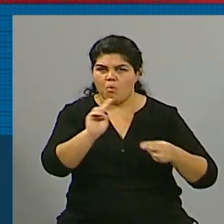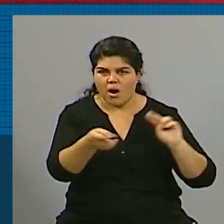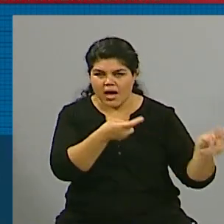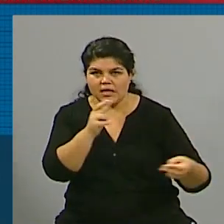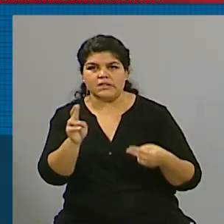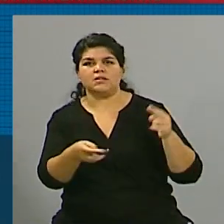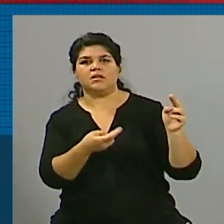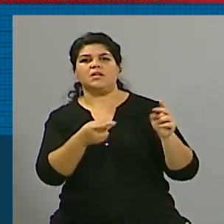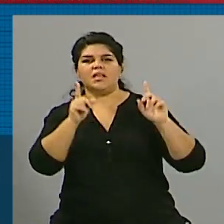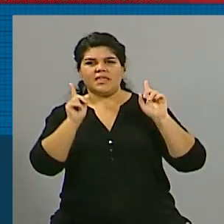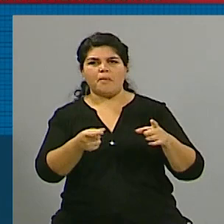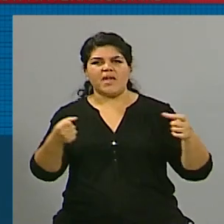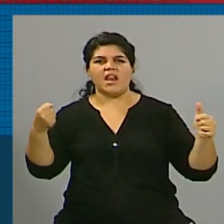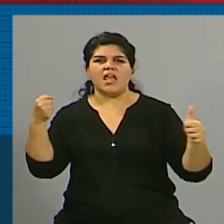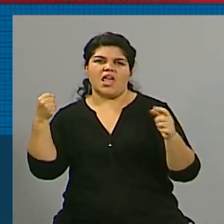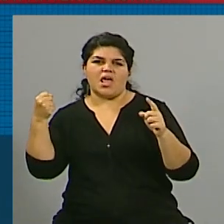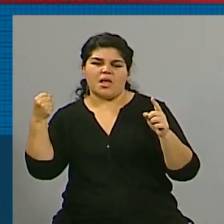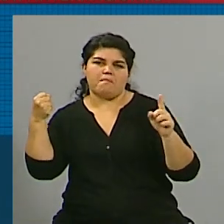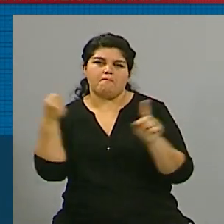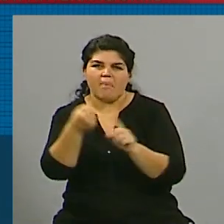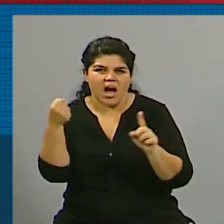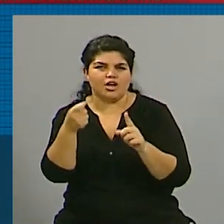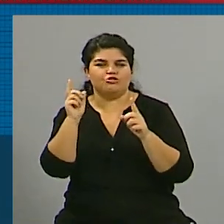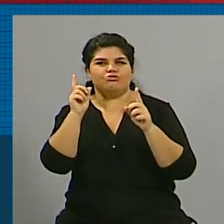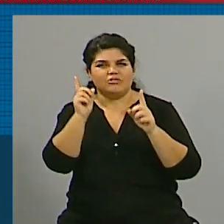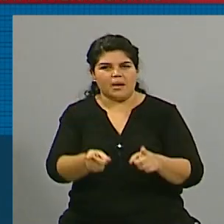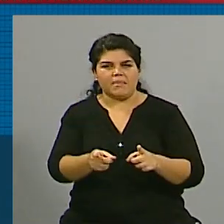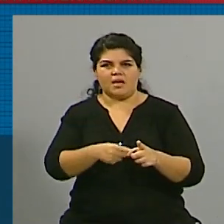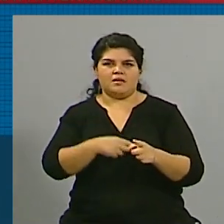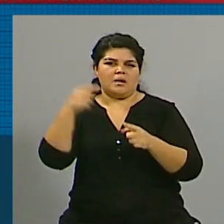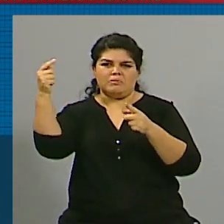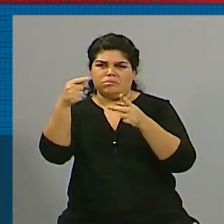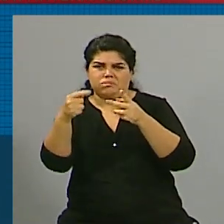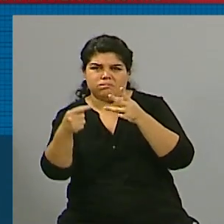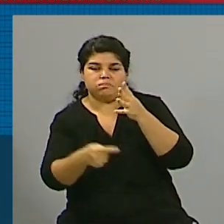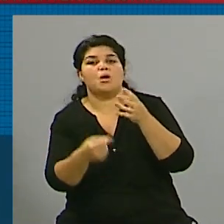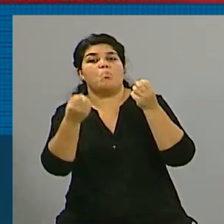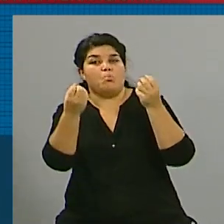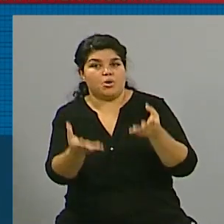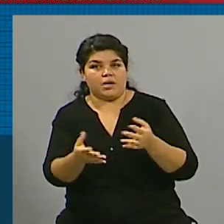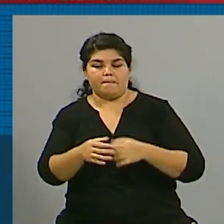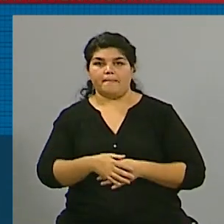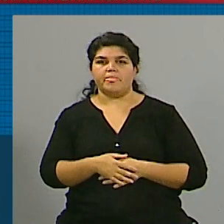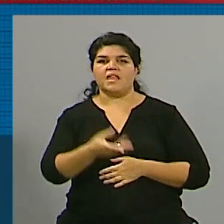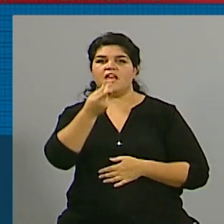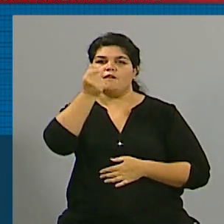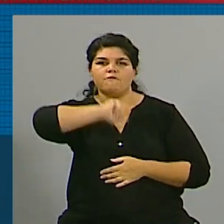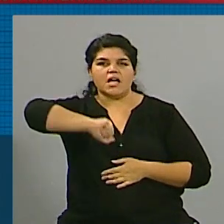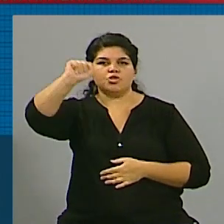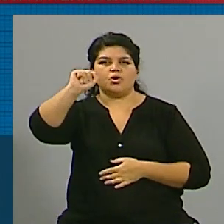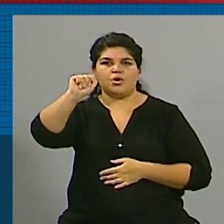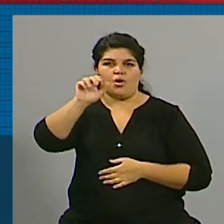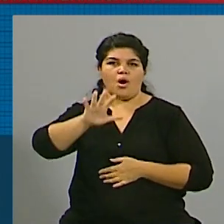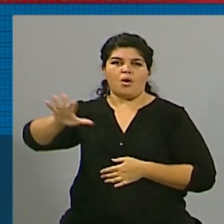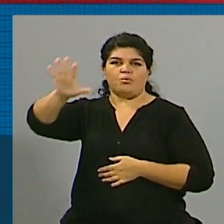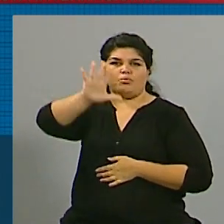de personas, pero también a lo que son los impactos que generan. Una inflación que vemos en la Comunidad Europea, que si bien ha cedido en